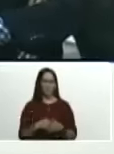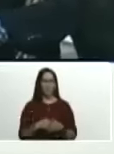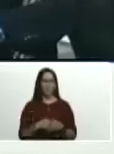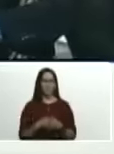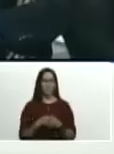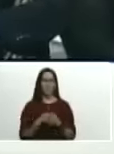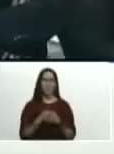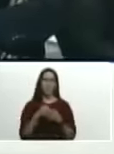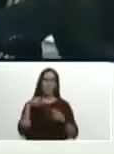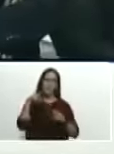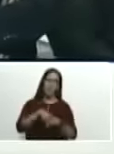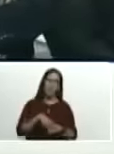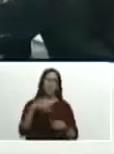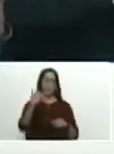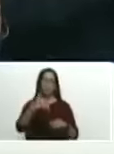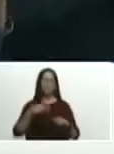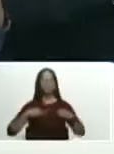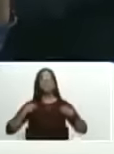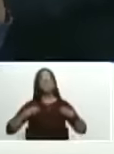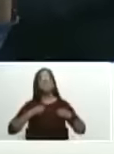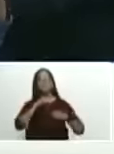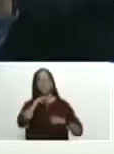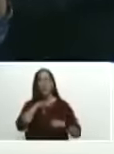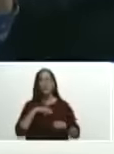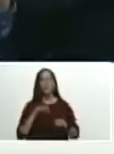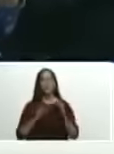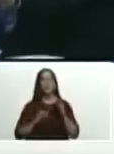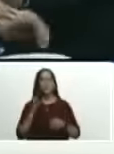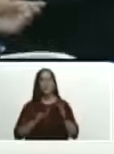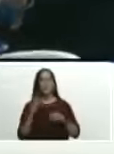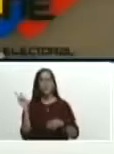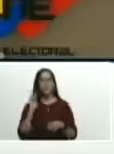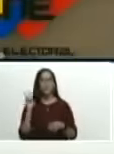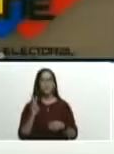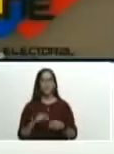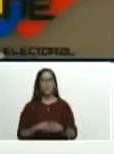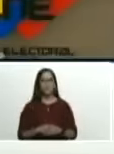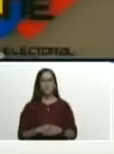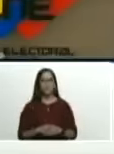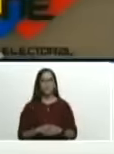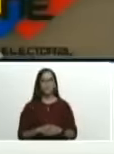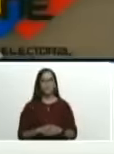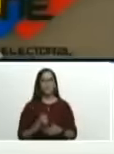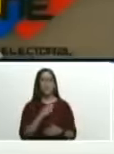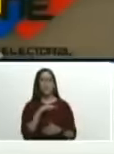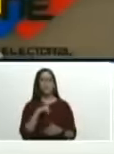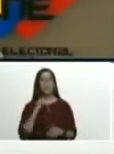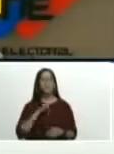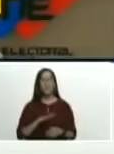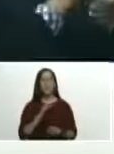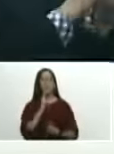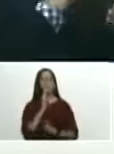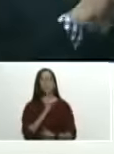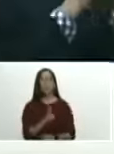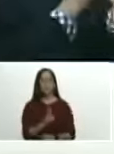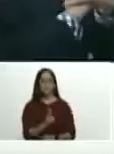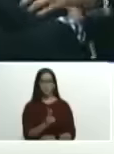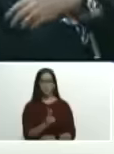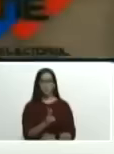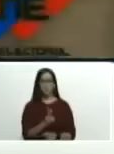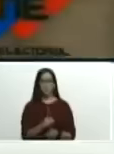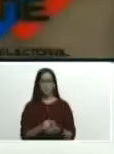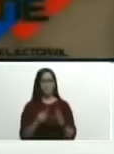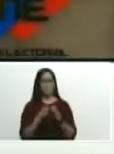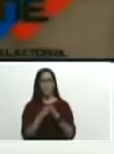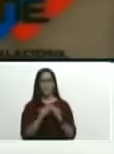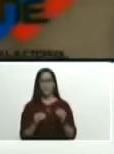vulnerar los derechos históricos y jurídicos de Venezuela. Y nosotros estamos respondiendo a